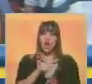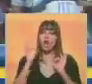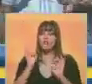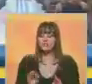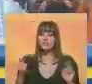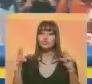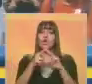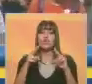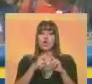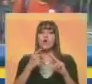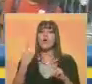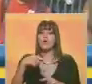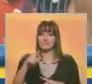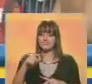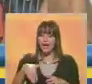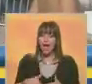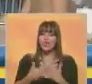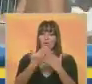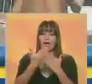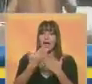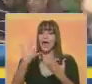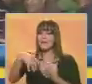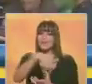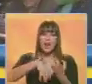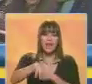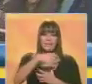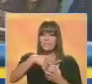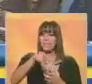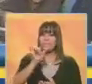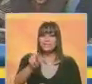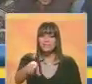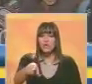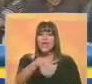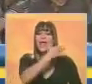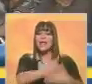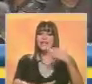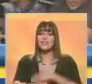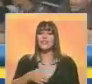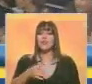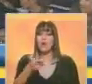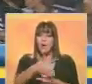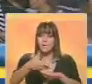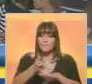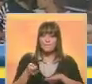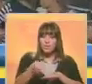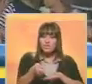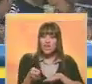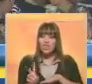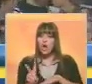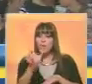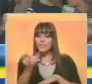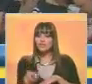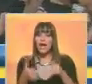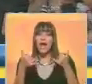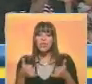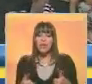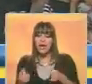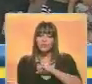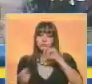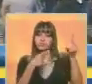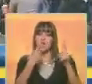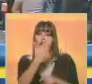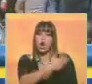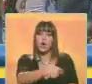se pudo conocer que durante horas de la madrugada se presentó una riña donde resultaron heridas de puñalada dos personas que actualmente están siendo